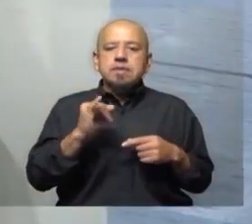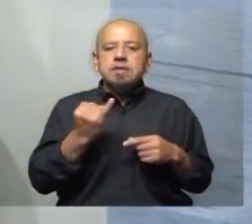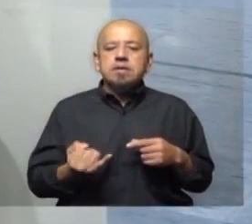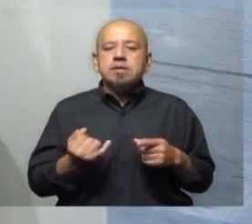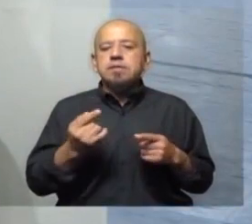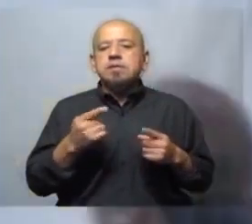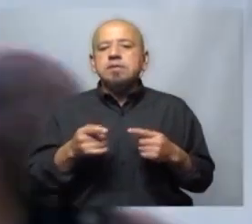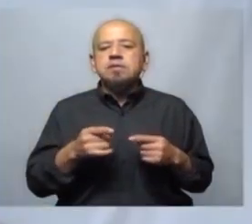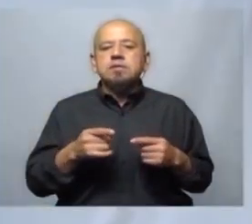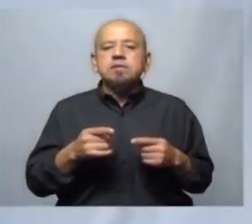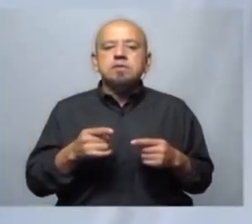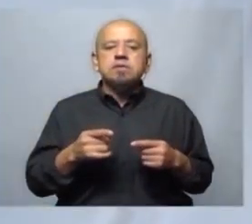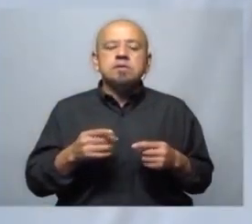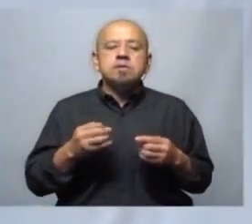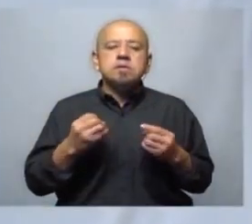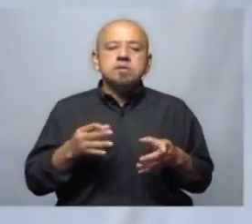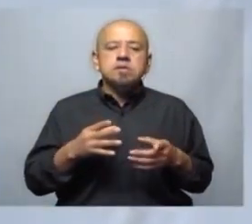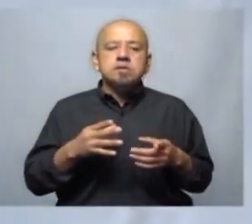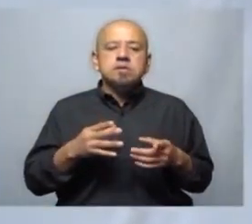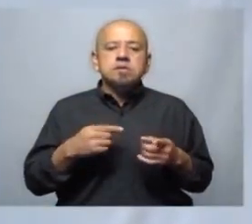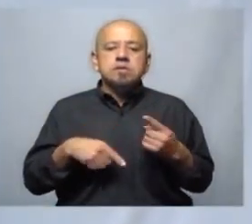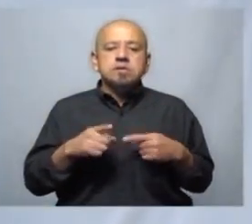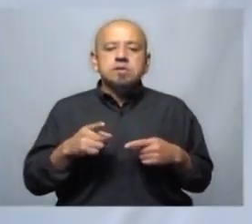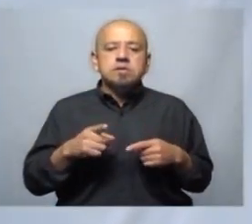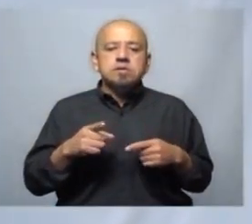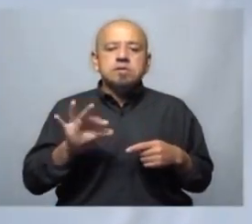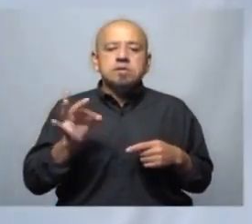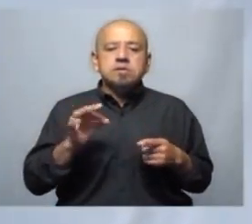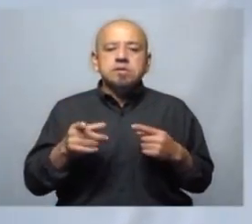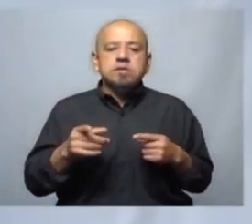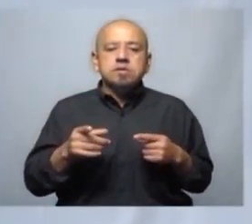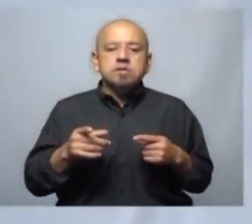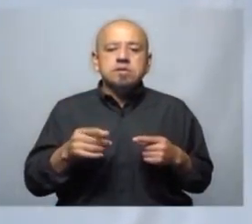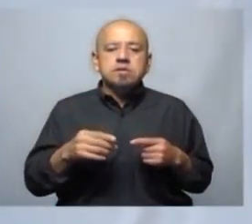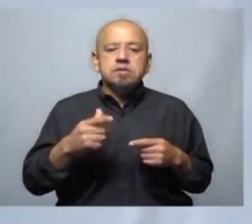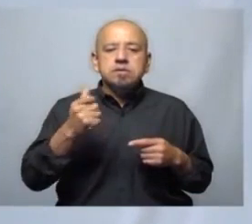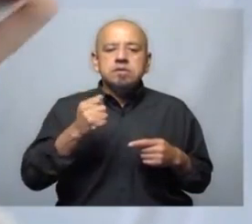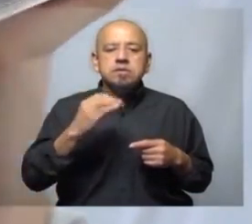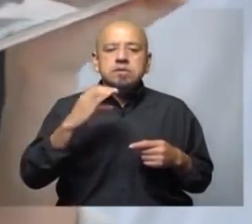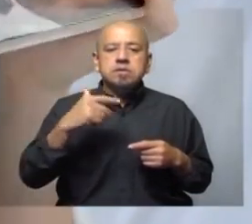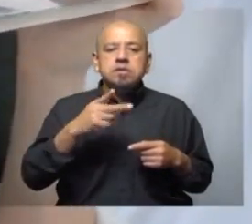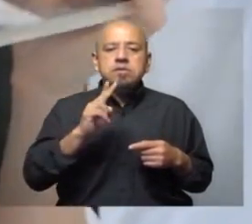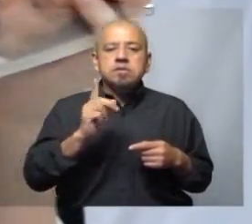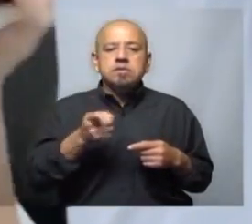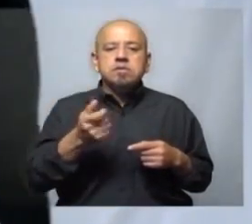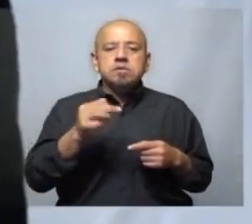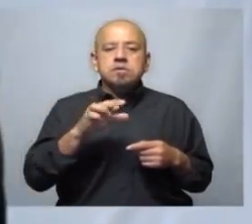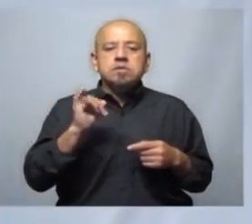que él no era tan así porque Bueno si empezamos en el hermano de achu Gary no tiene nada que verlo grande